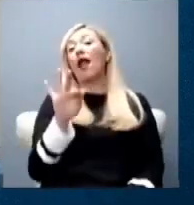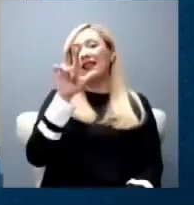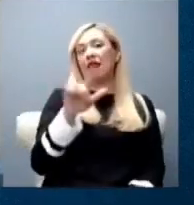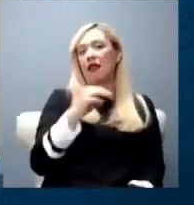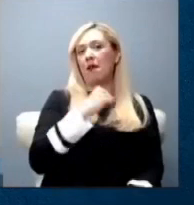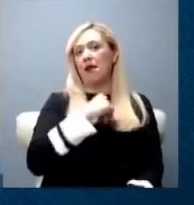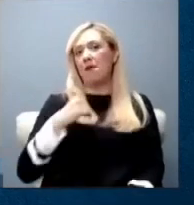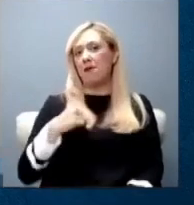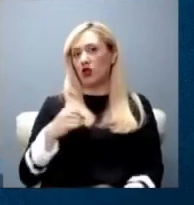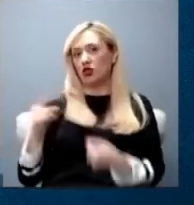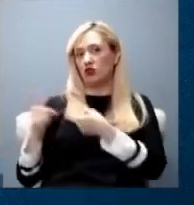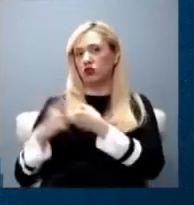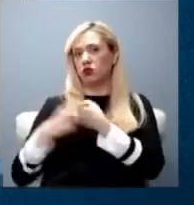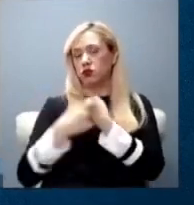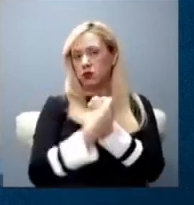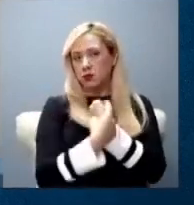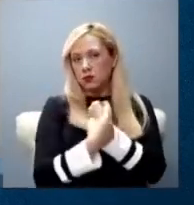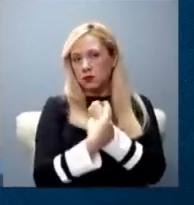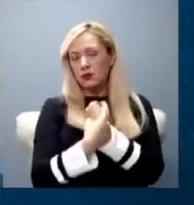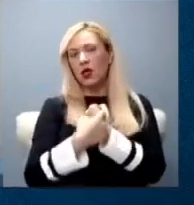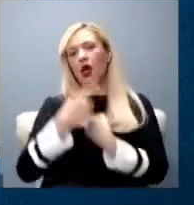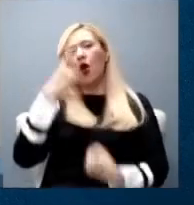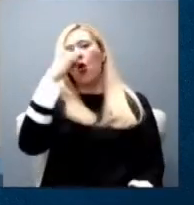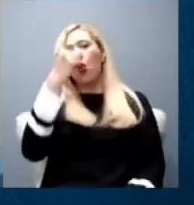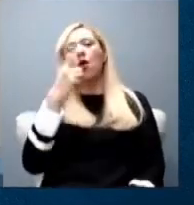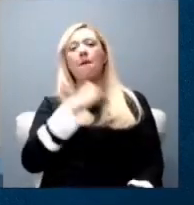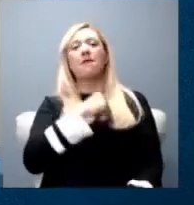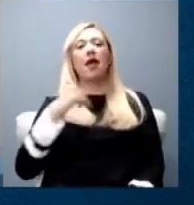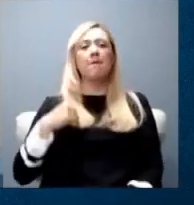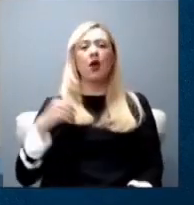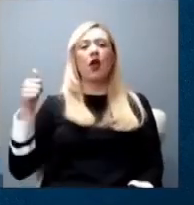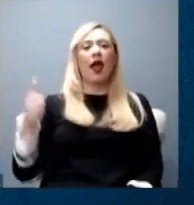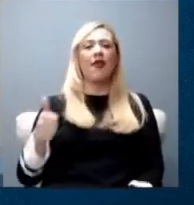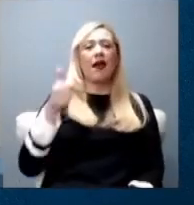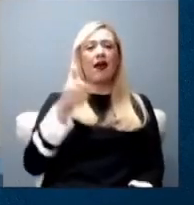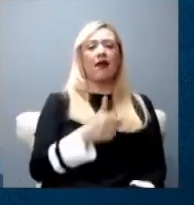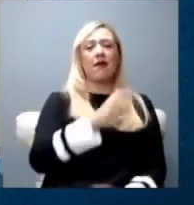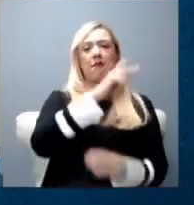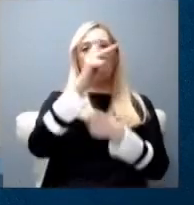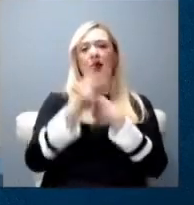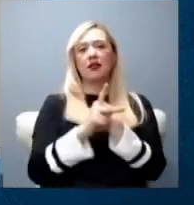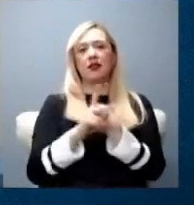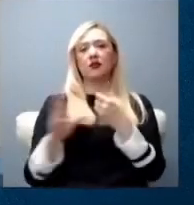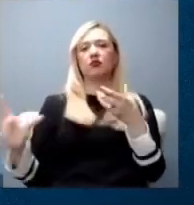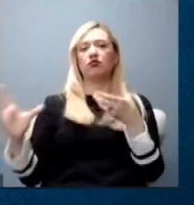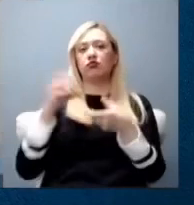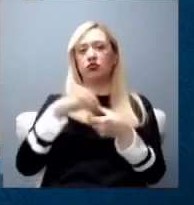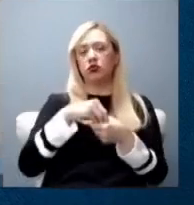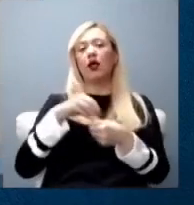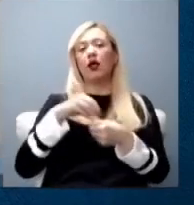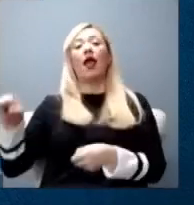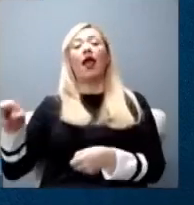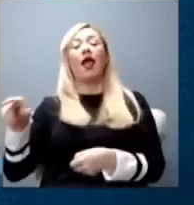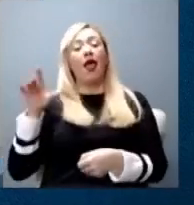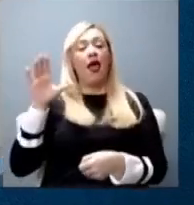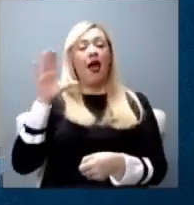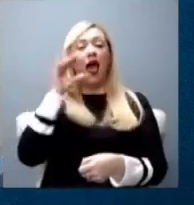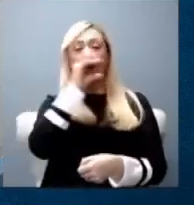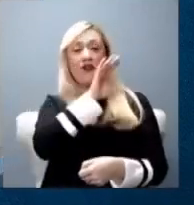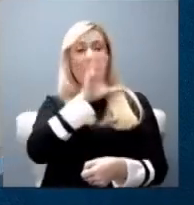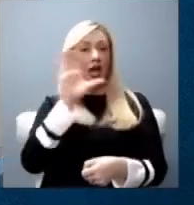los que integran el Tribunal Europeo, un miembro por país, y en el ámbito del sistema africano son 11